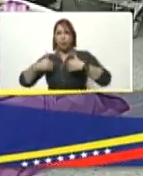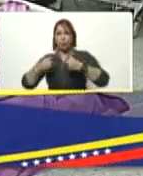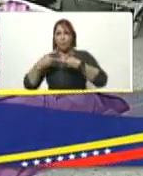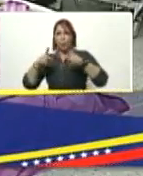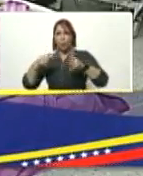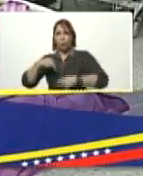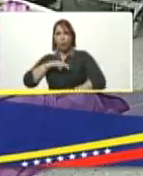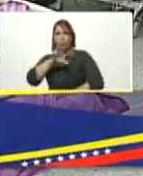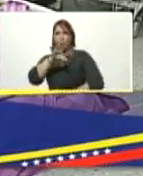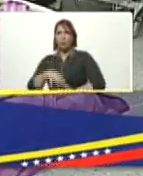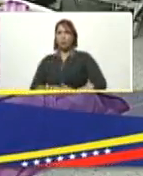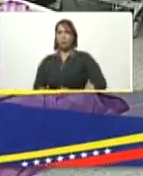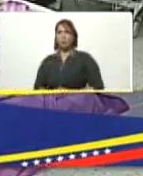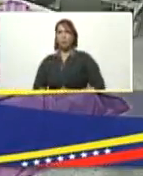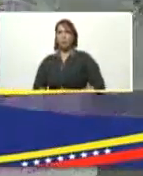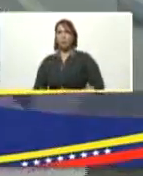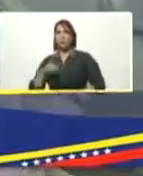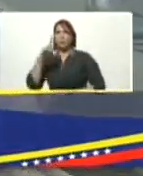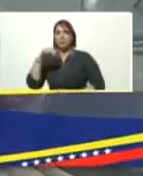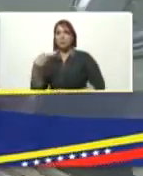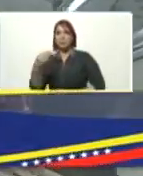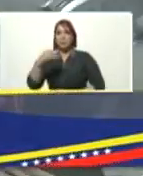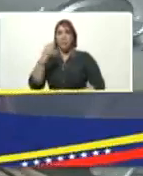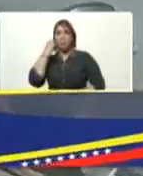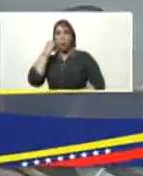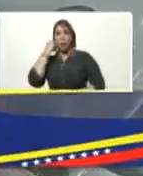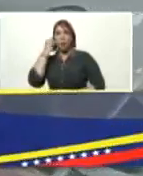en nuestro país y asimismo también de las mujeres